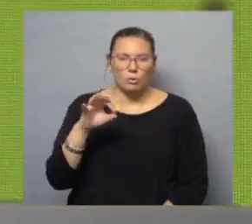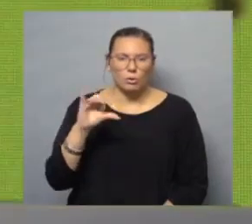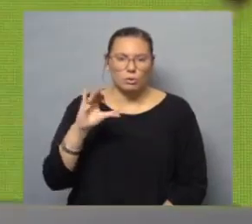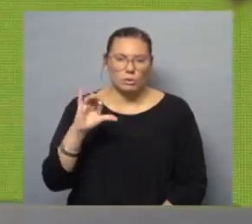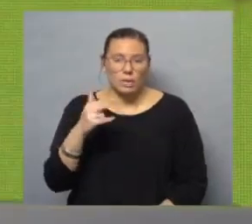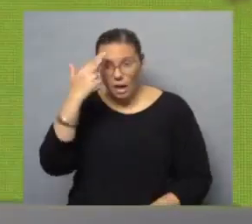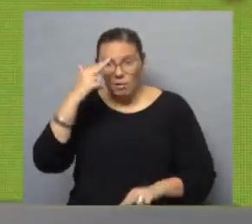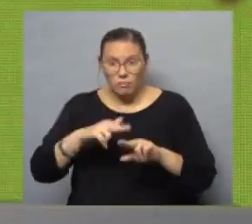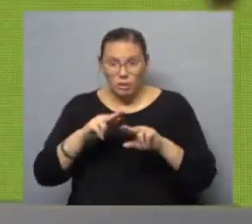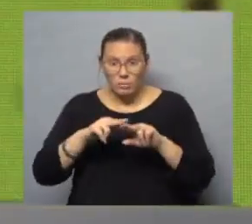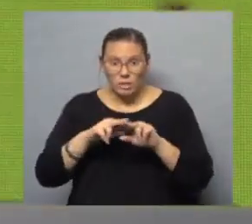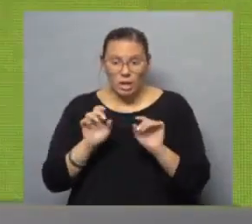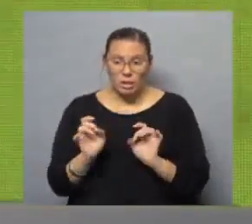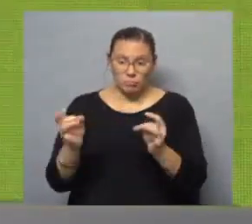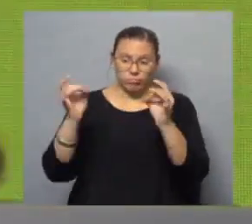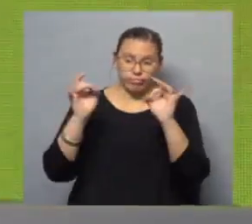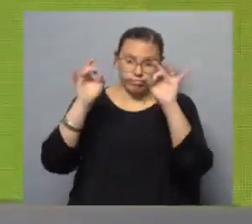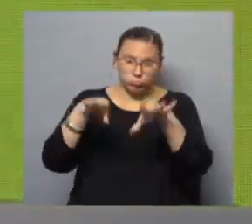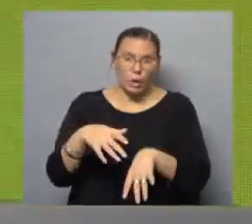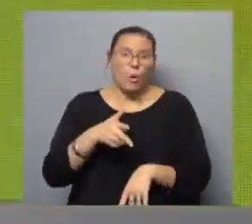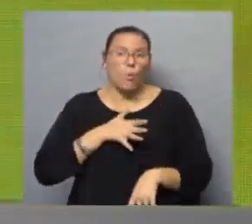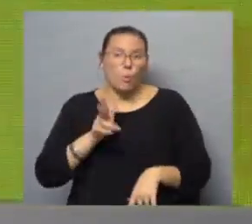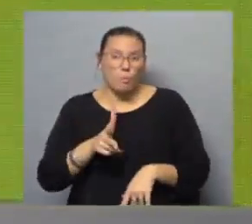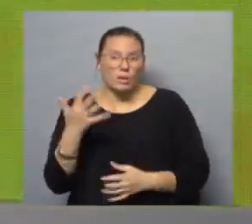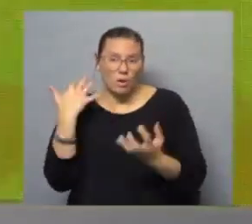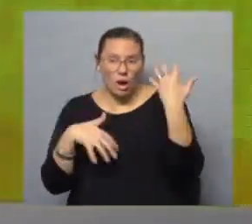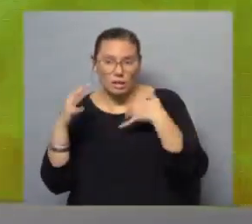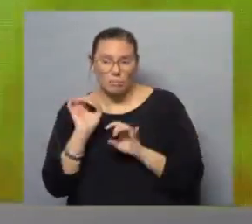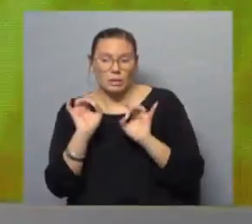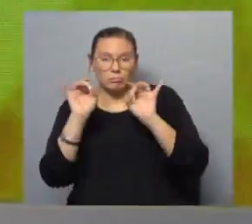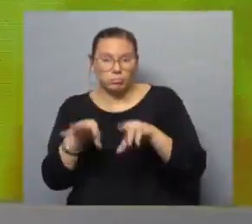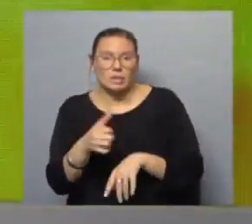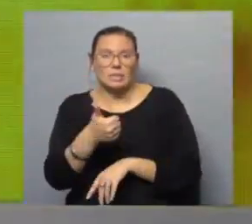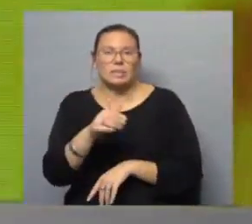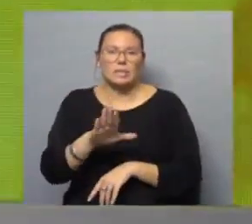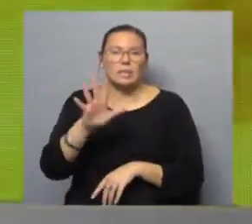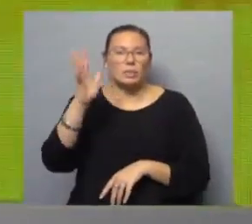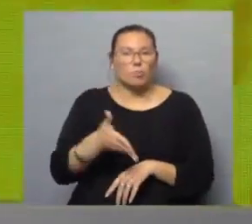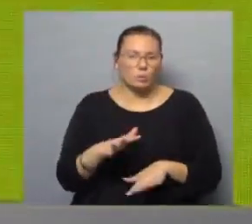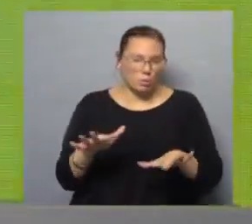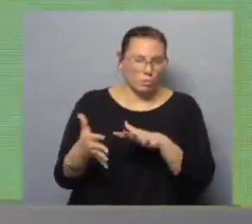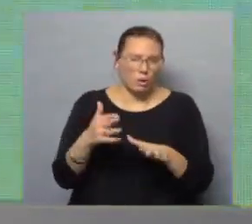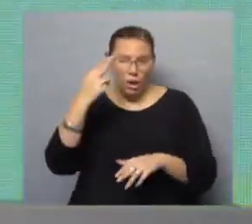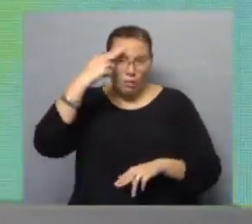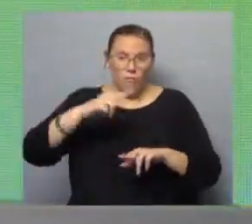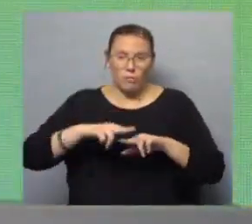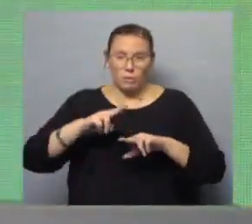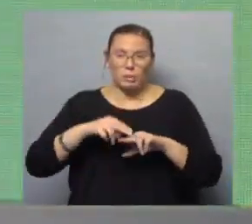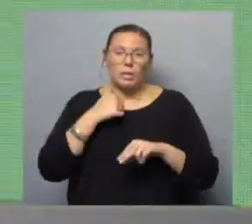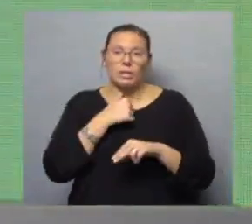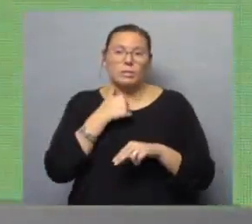enfermedades que nos transmiten a los humanos los animales. 65% más o menos de las enfermedades